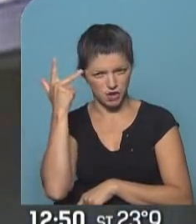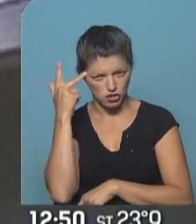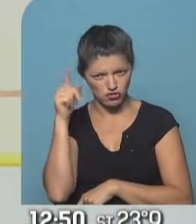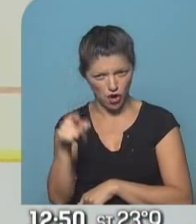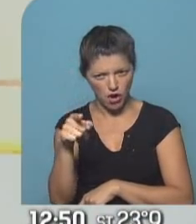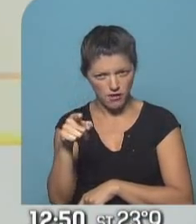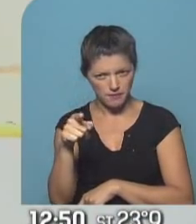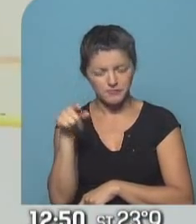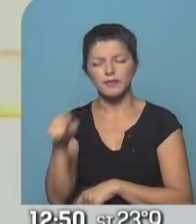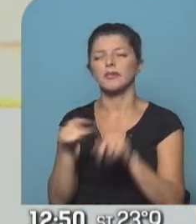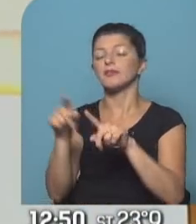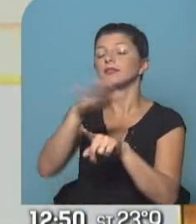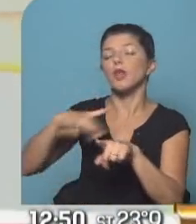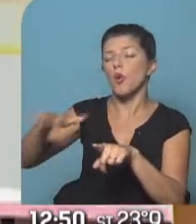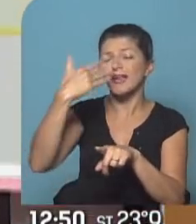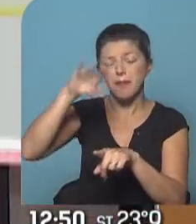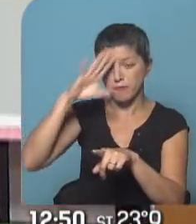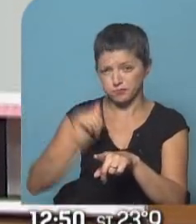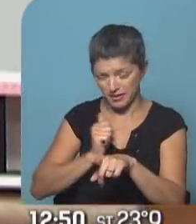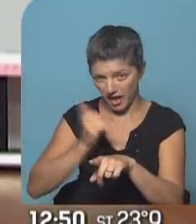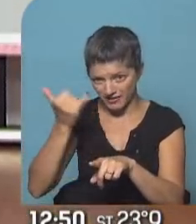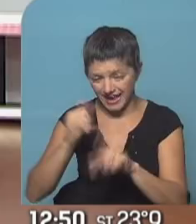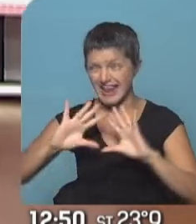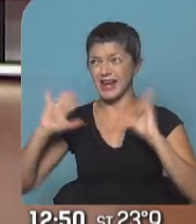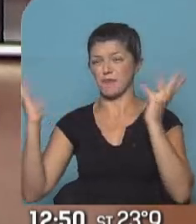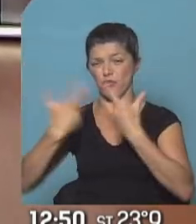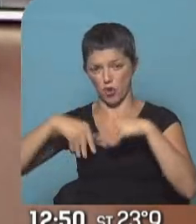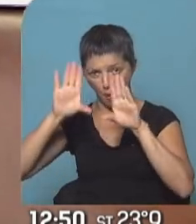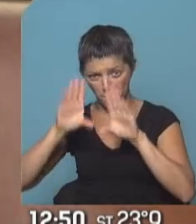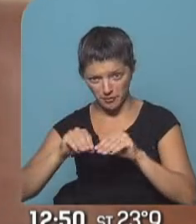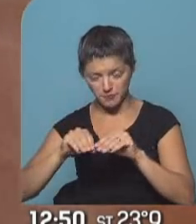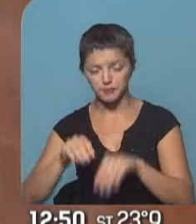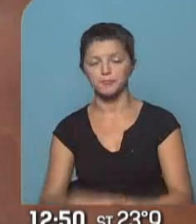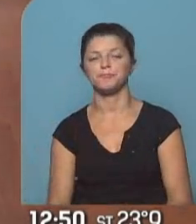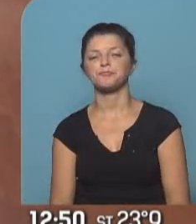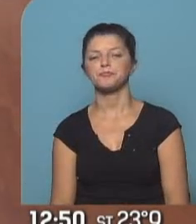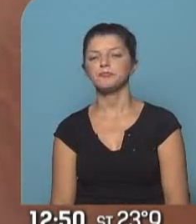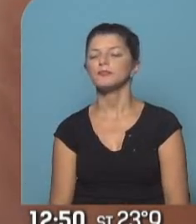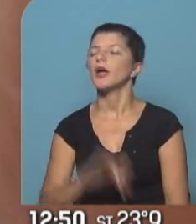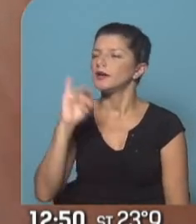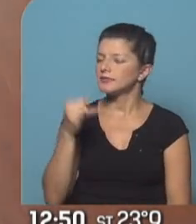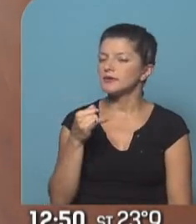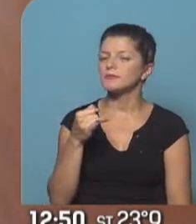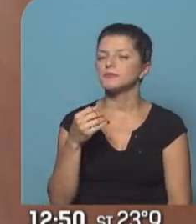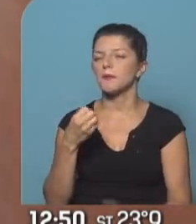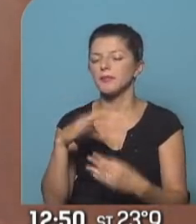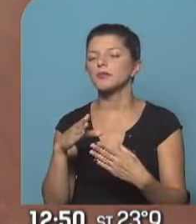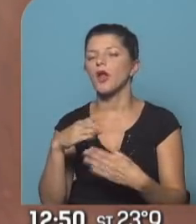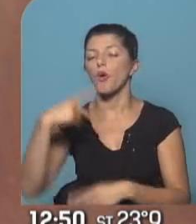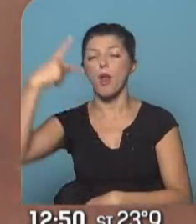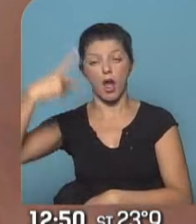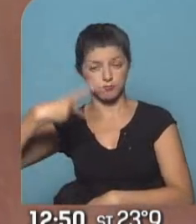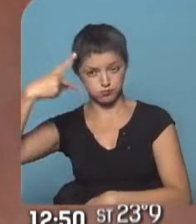El Panmunjom. se habían, justamente lo que decías vos, Inde, se habían empezado a mostrar algunos signos de descongelamiento de la relación entre las dos